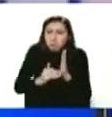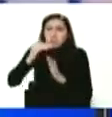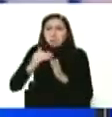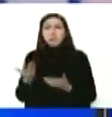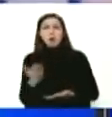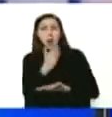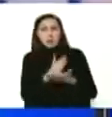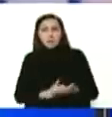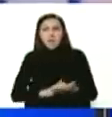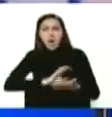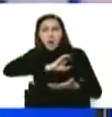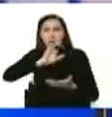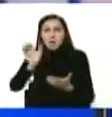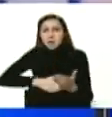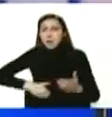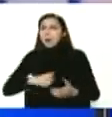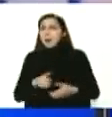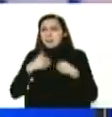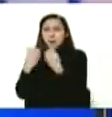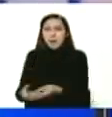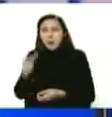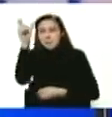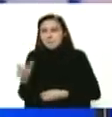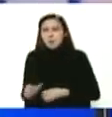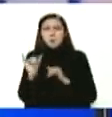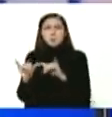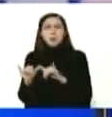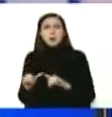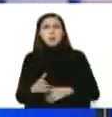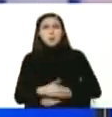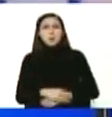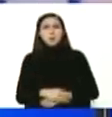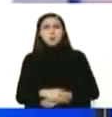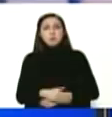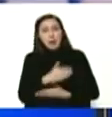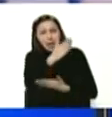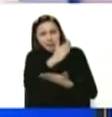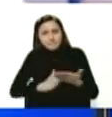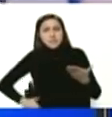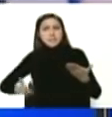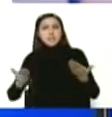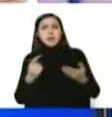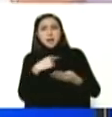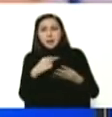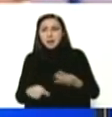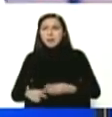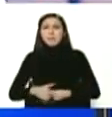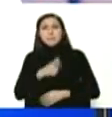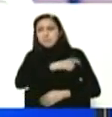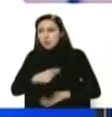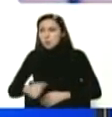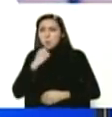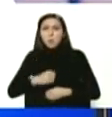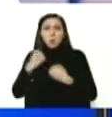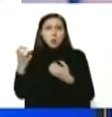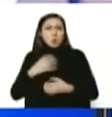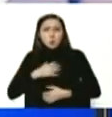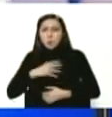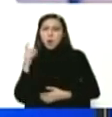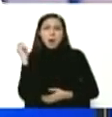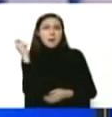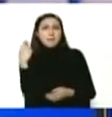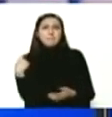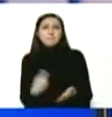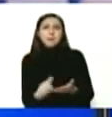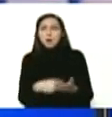mitad de la producción se le da al mismo trabajador. Y apenas la mitad sale a la calle y no alcanza para pagar